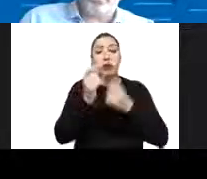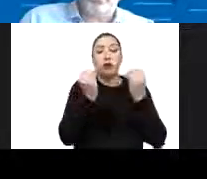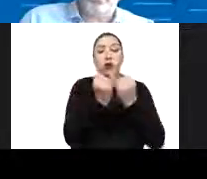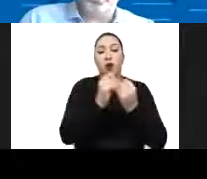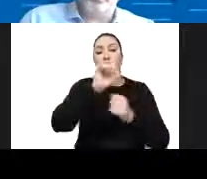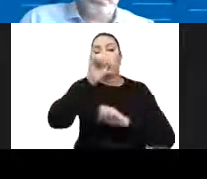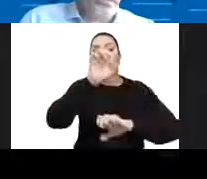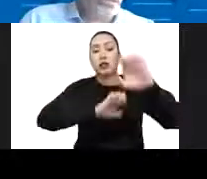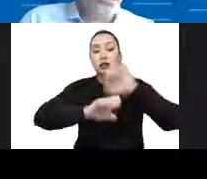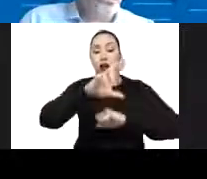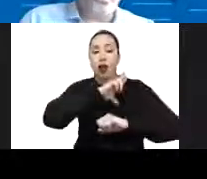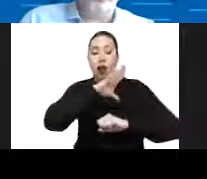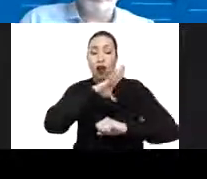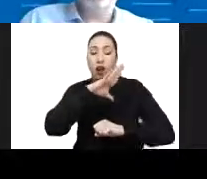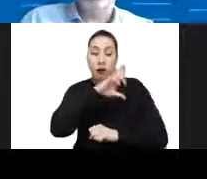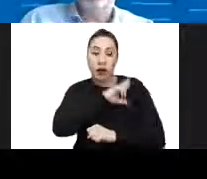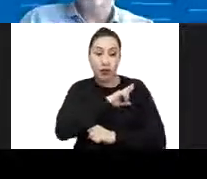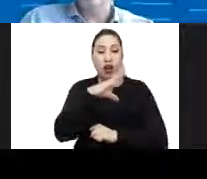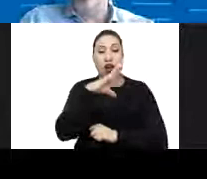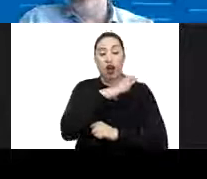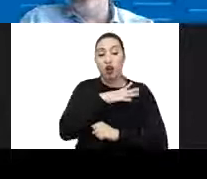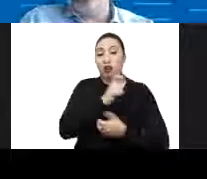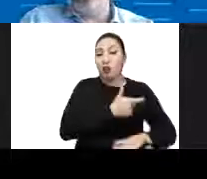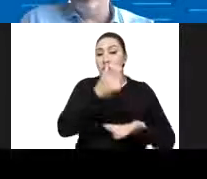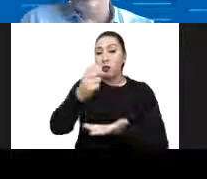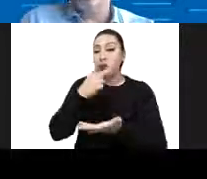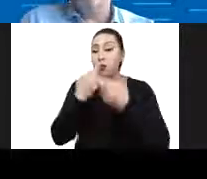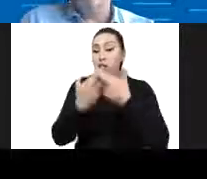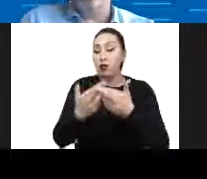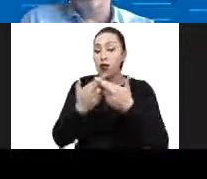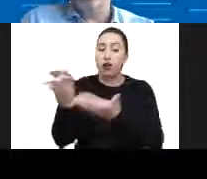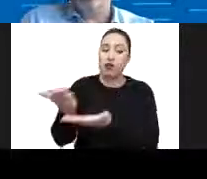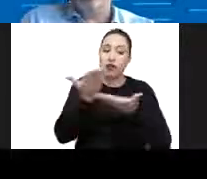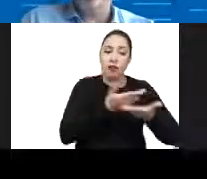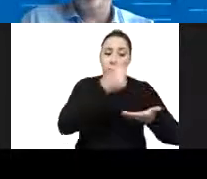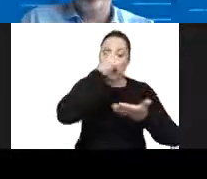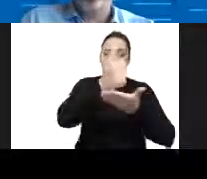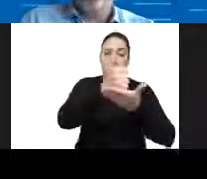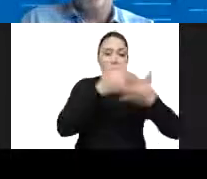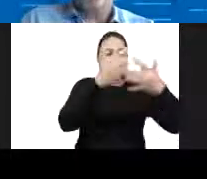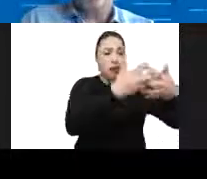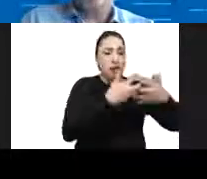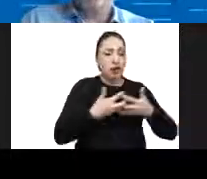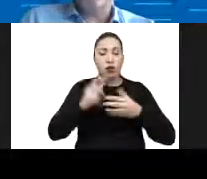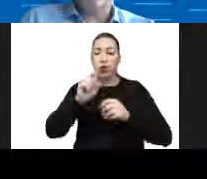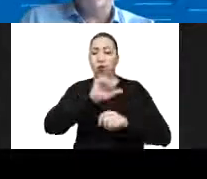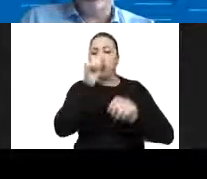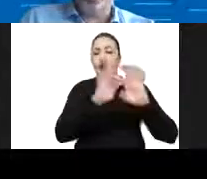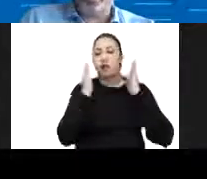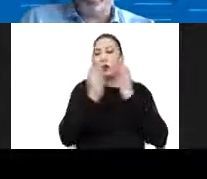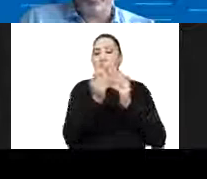las incertidumbres climáticas y no climáticas, utilizando otro tipo de marcos de planeación, siendo mucho más